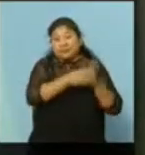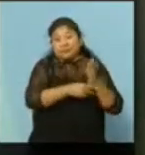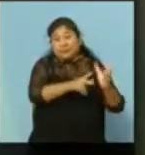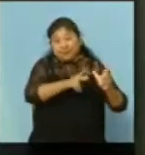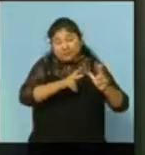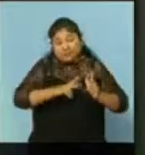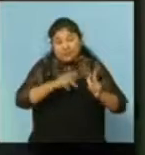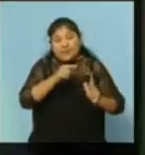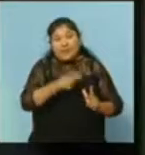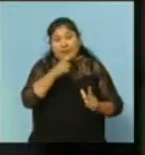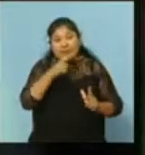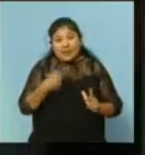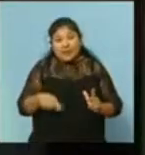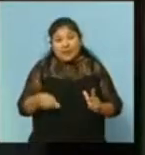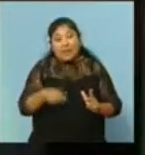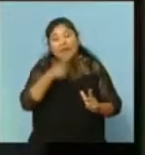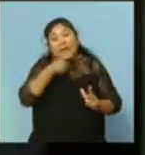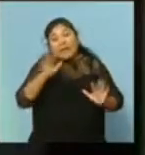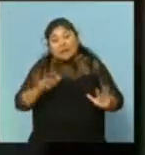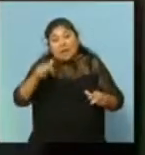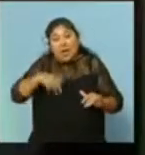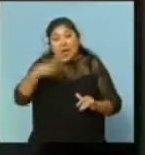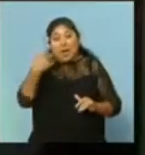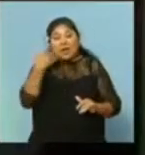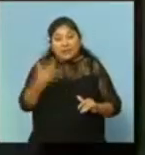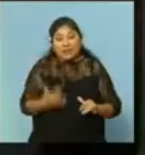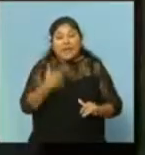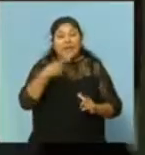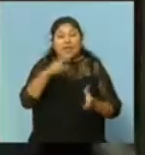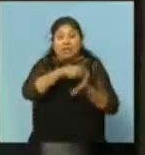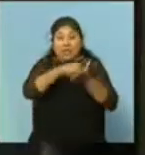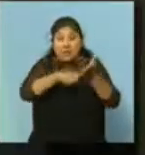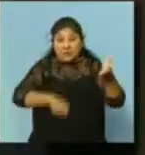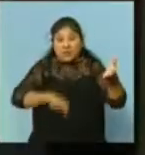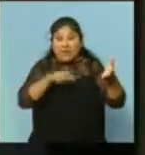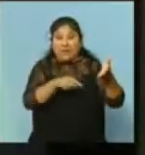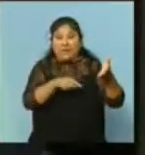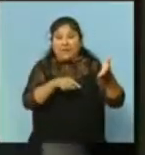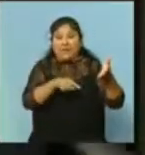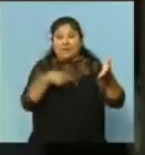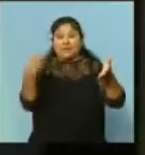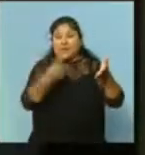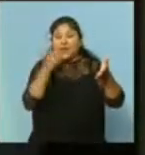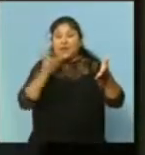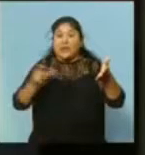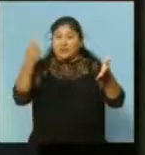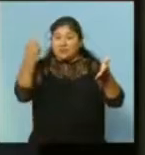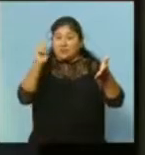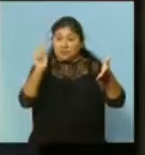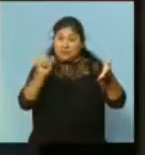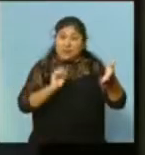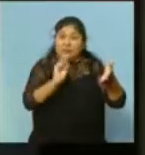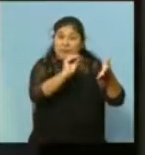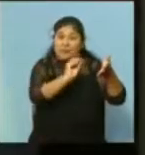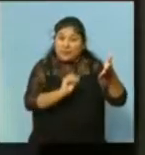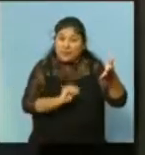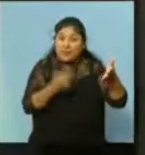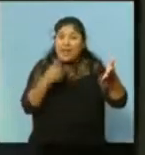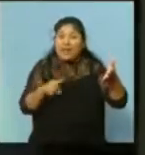que nos atendió nos dijo que a partir de las 14 se anotaba a todas las personas que tenían este